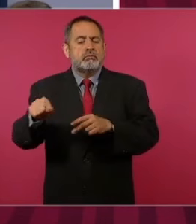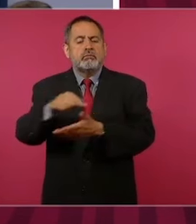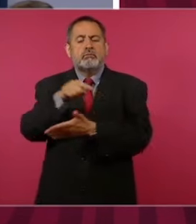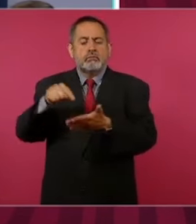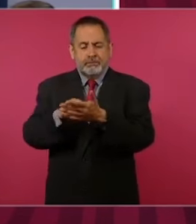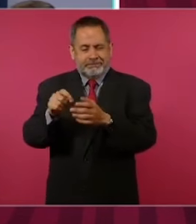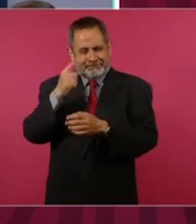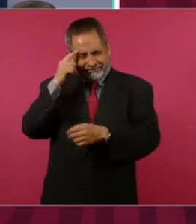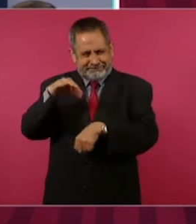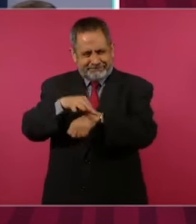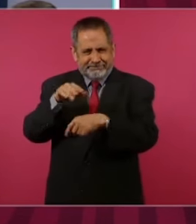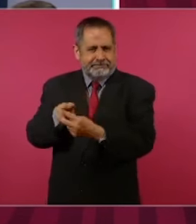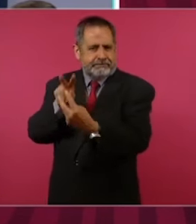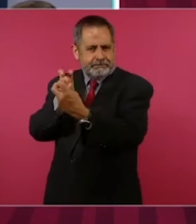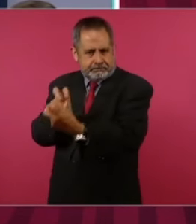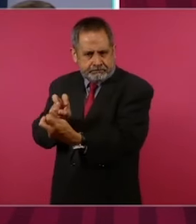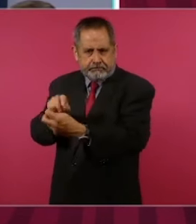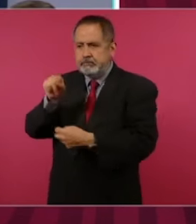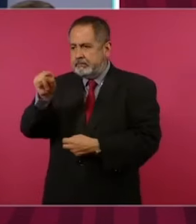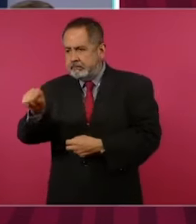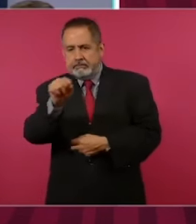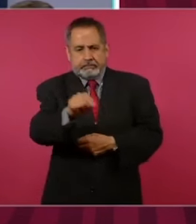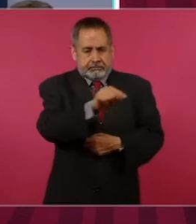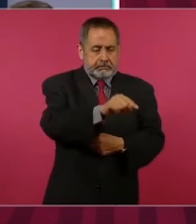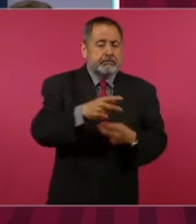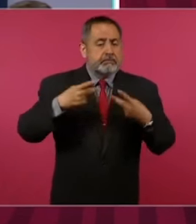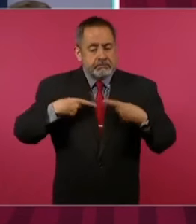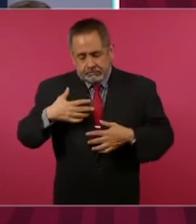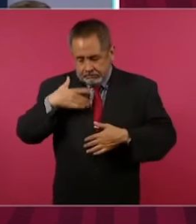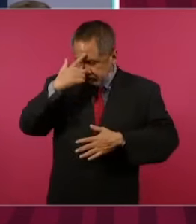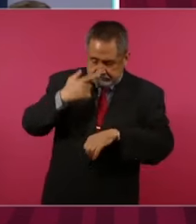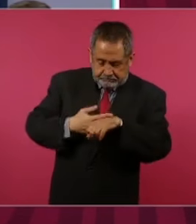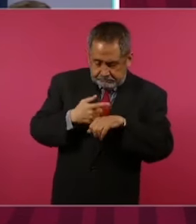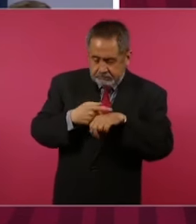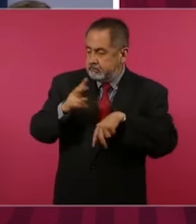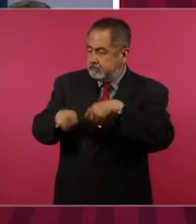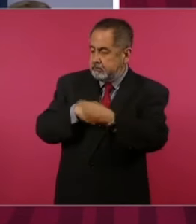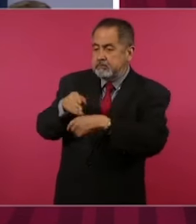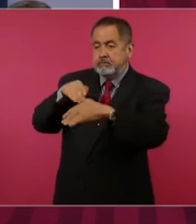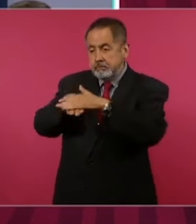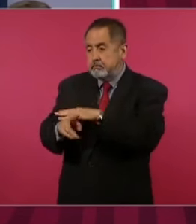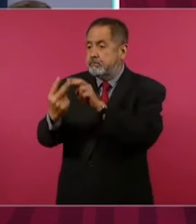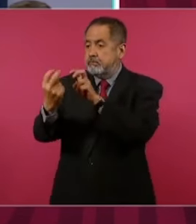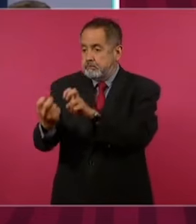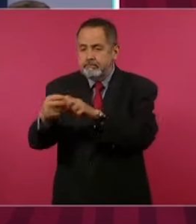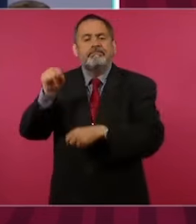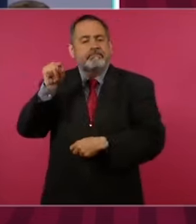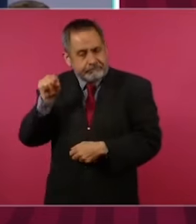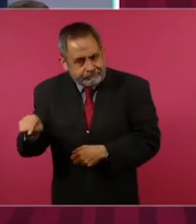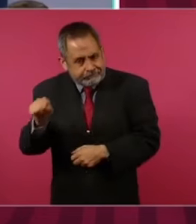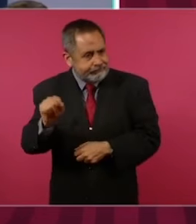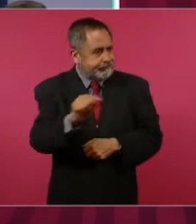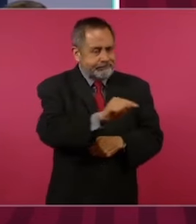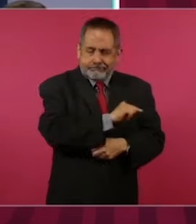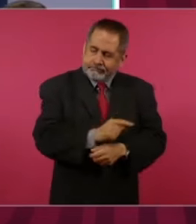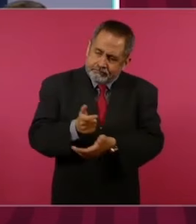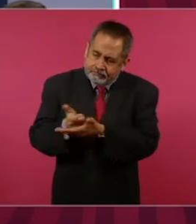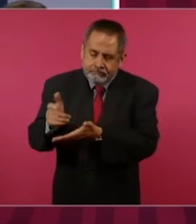las de primer contacto con el pueblo que acude allí a recibir atención médica. Desde que iniciamos con este